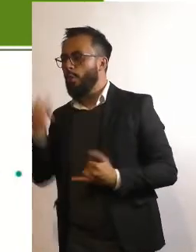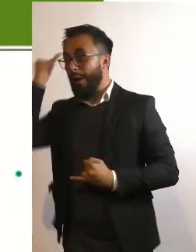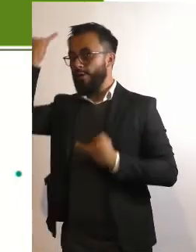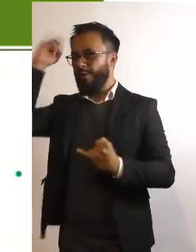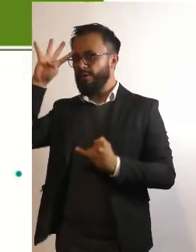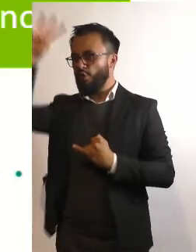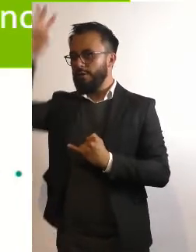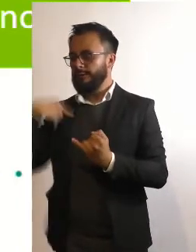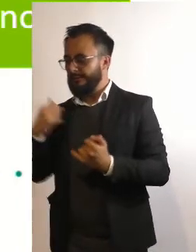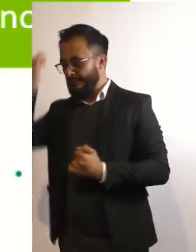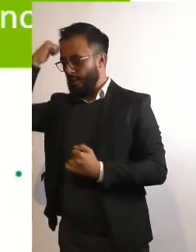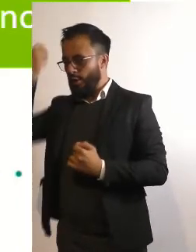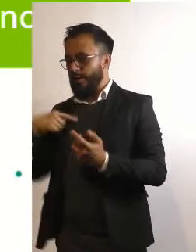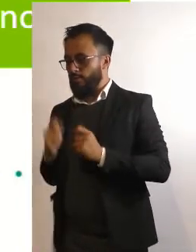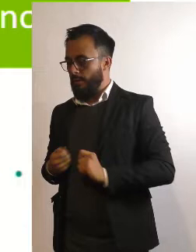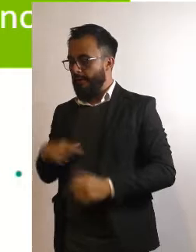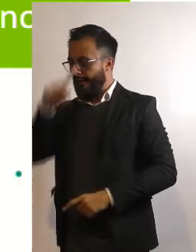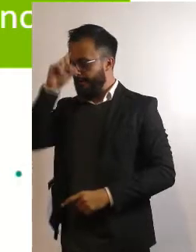adquirimos.